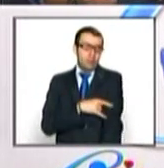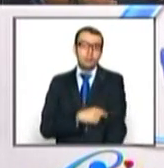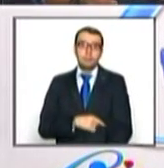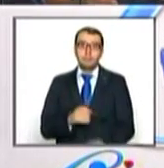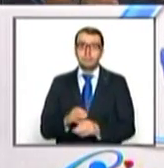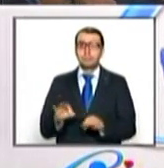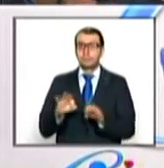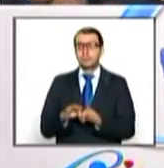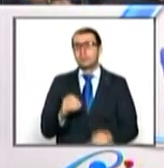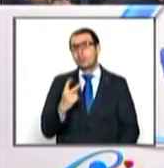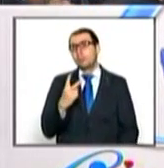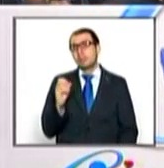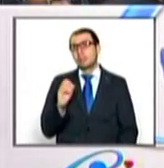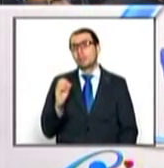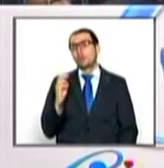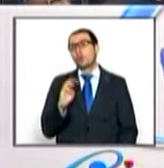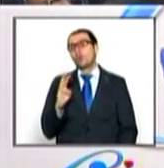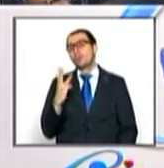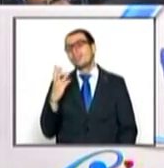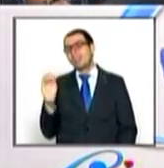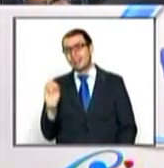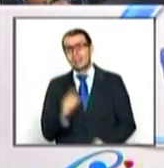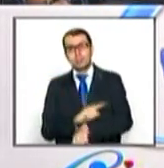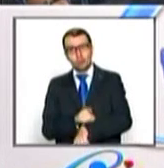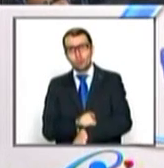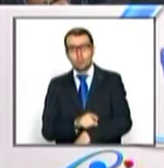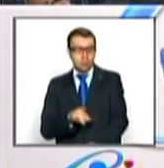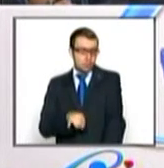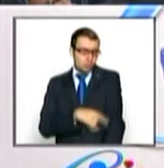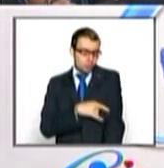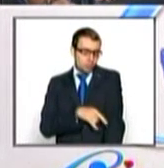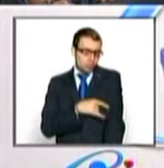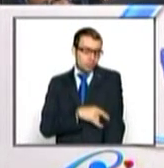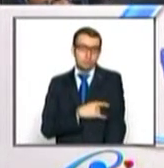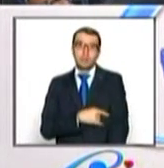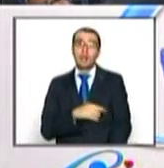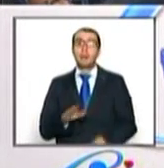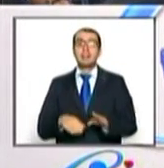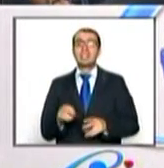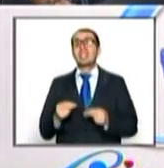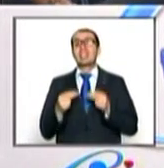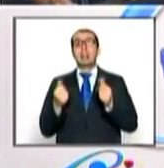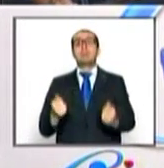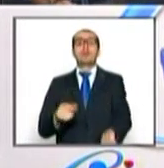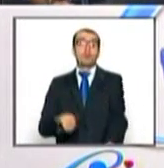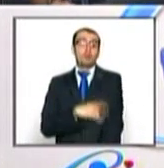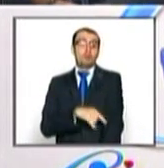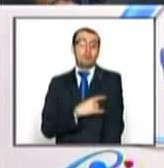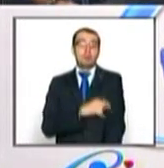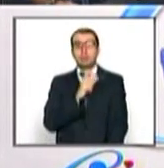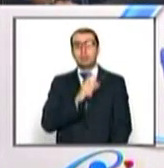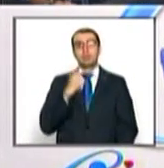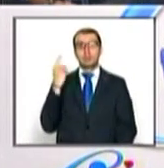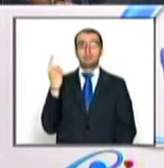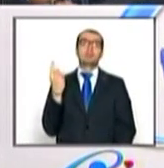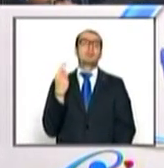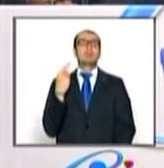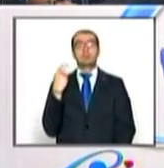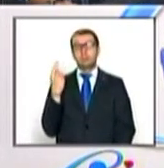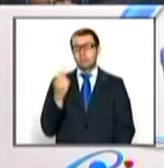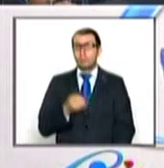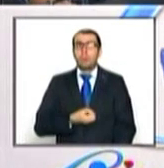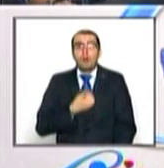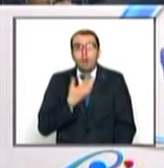20 a 30 minutos, porque generalmente cuando se pasa muy rápido, el paciente puede experimentar algo de mareo, algo de náuseas, que es natural porque